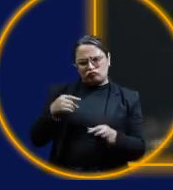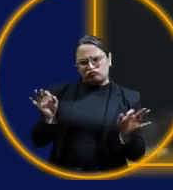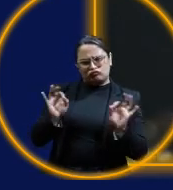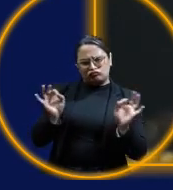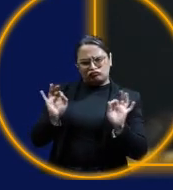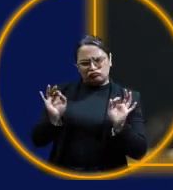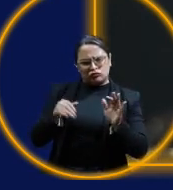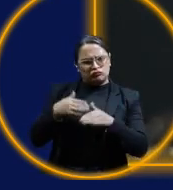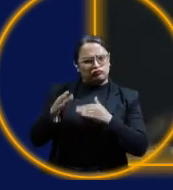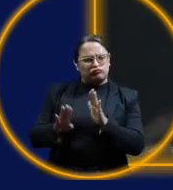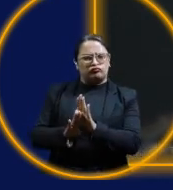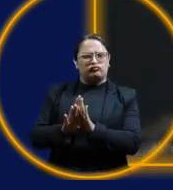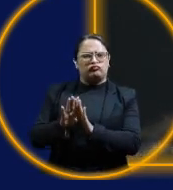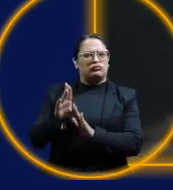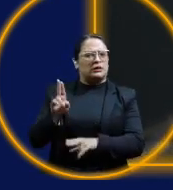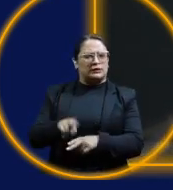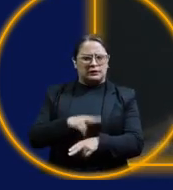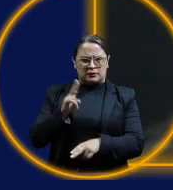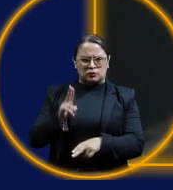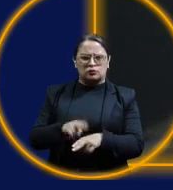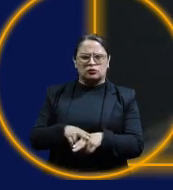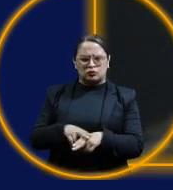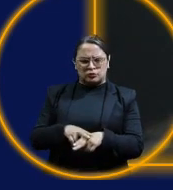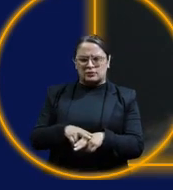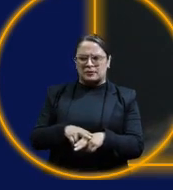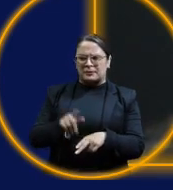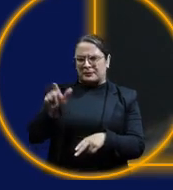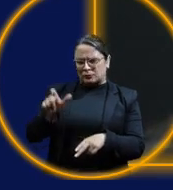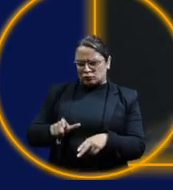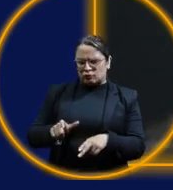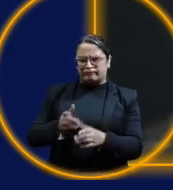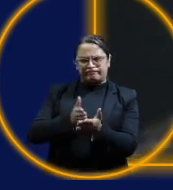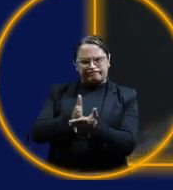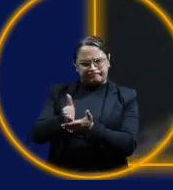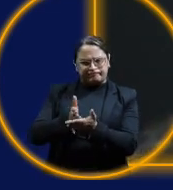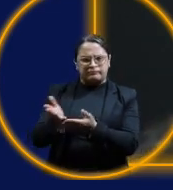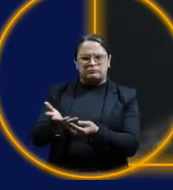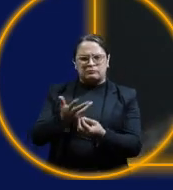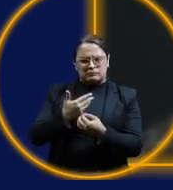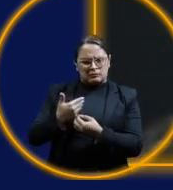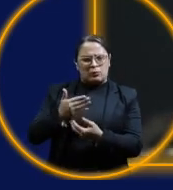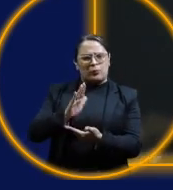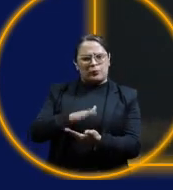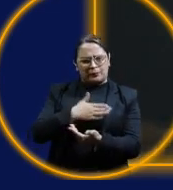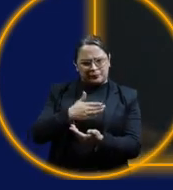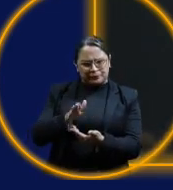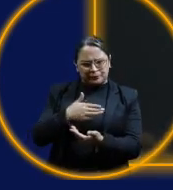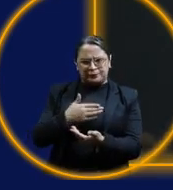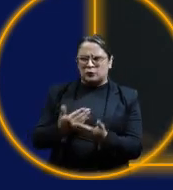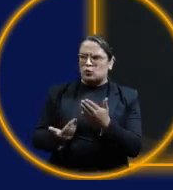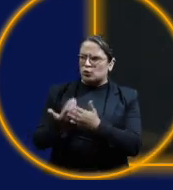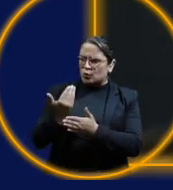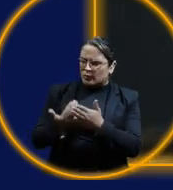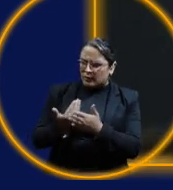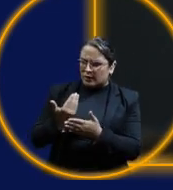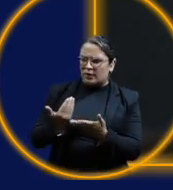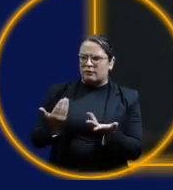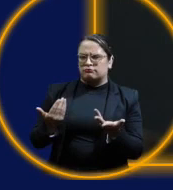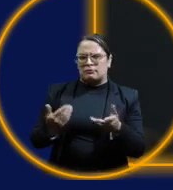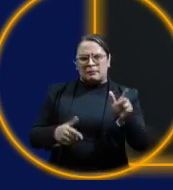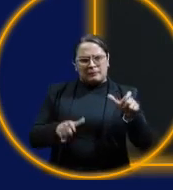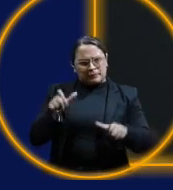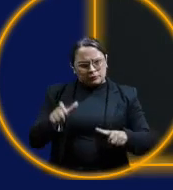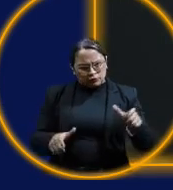crecimiento natural yo creo realmente lo que sale de una carrera artística y uno está influenciado constantemente con nueva música nueva